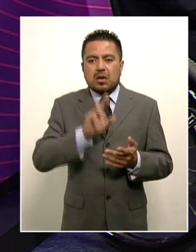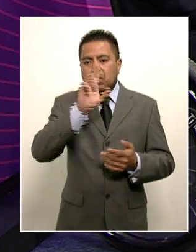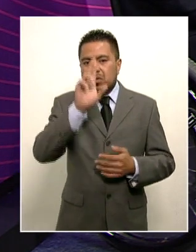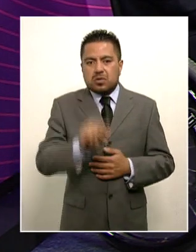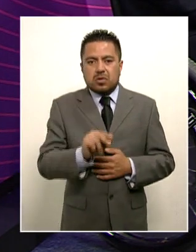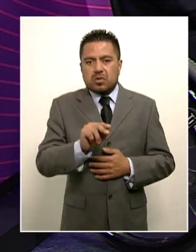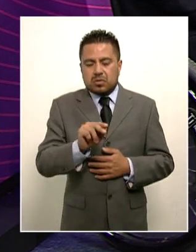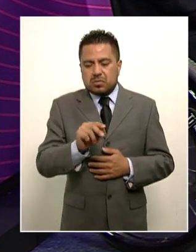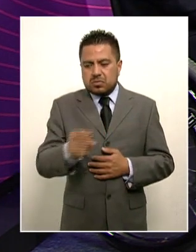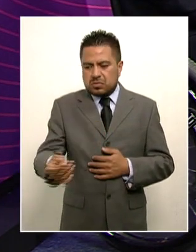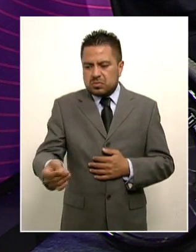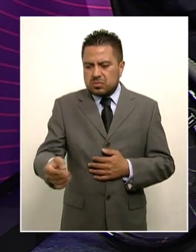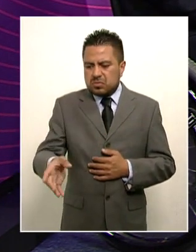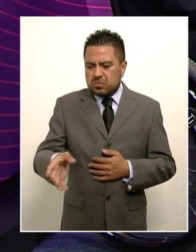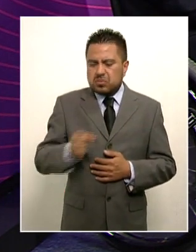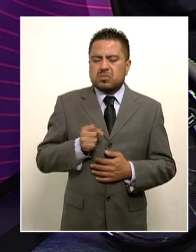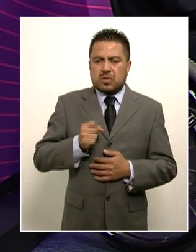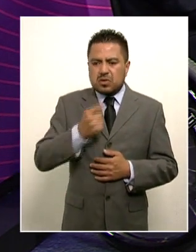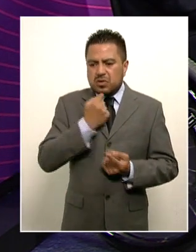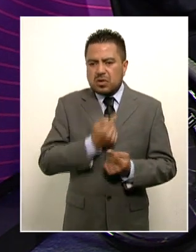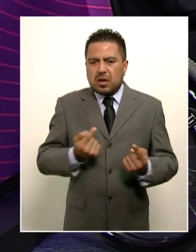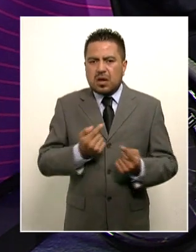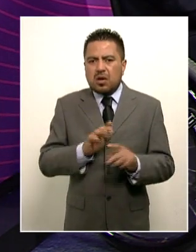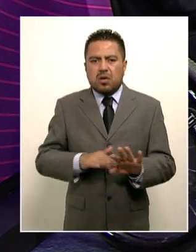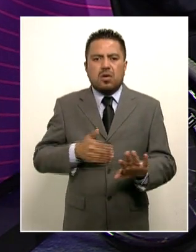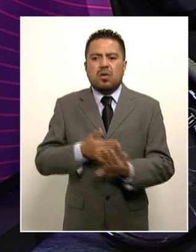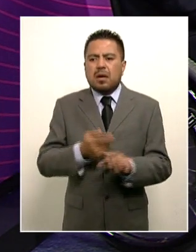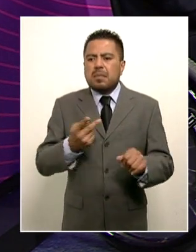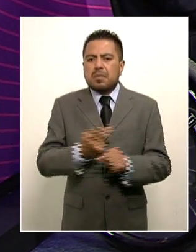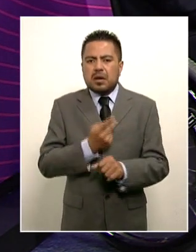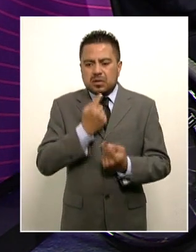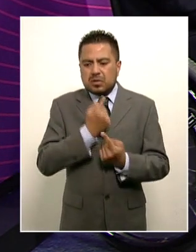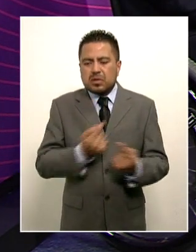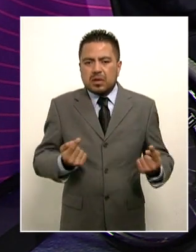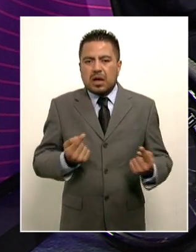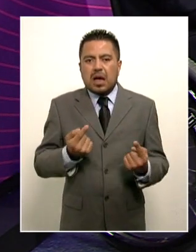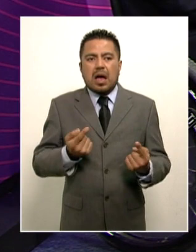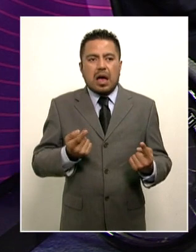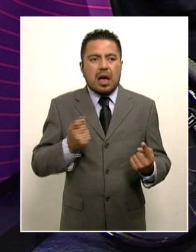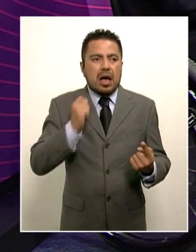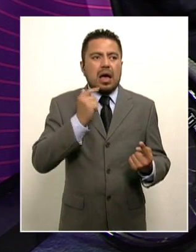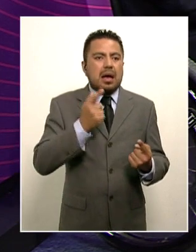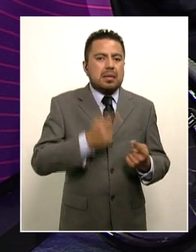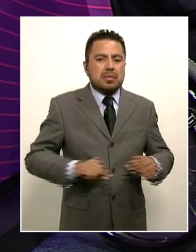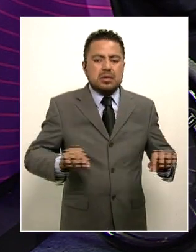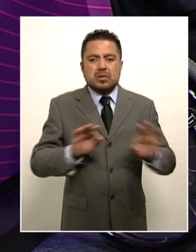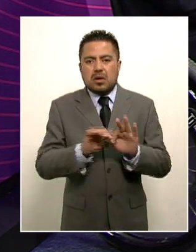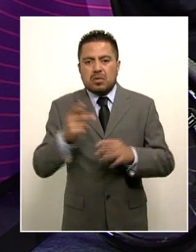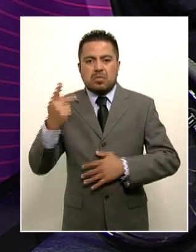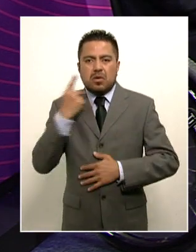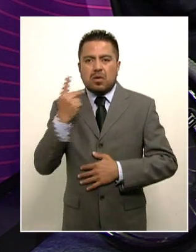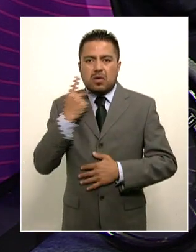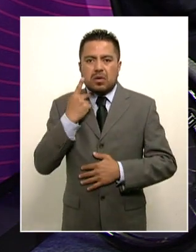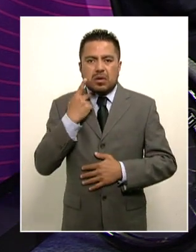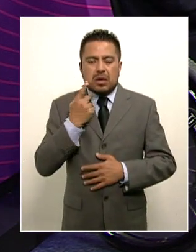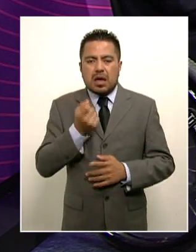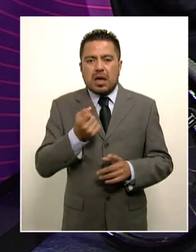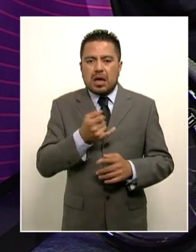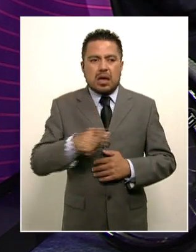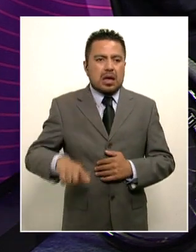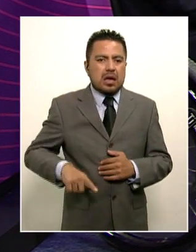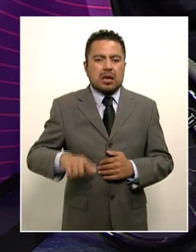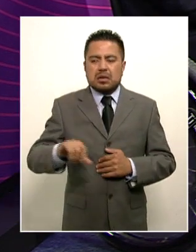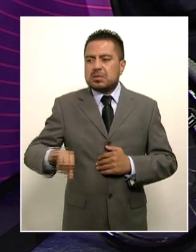nos asimile a niños, ¿no? Al contrario de lo que sucede con los niños, que uno de los principios de política pública es el